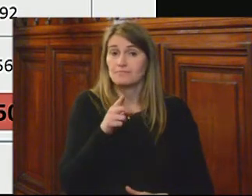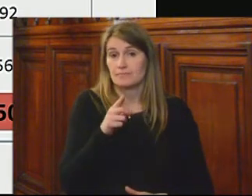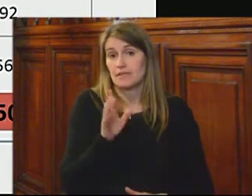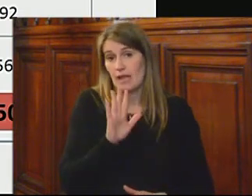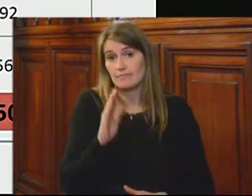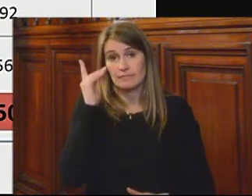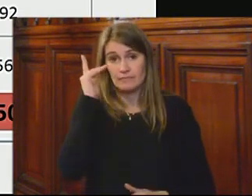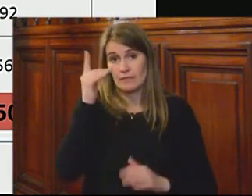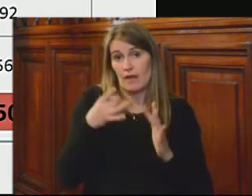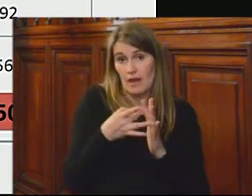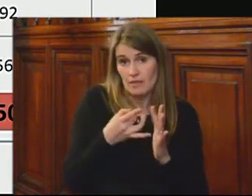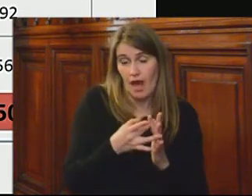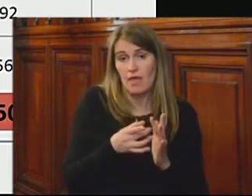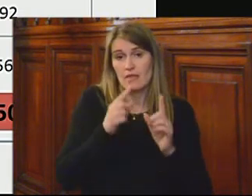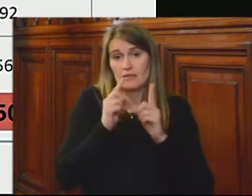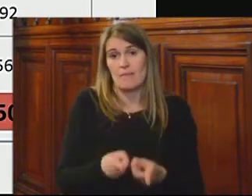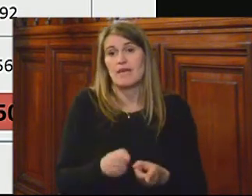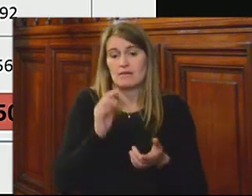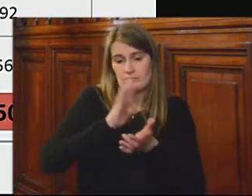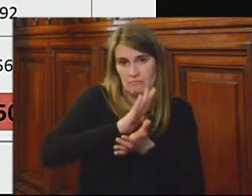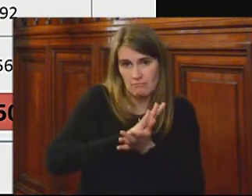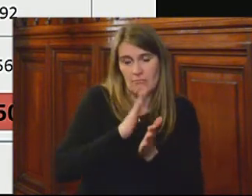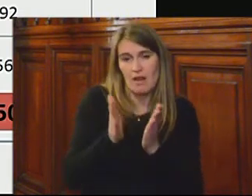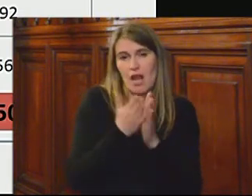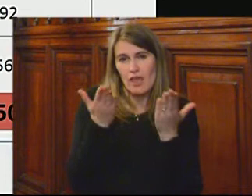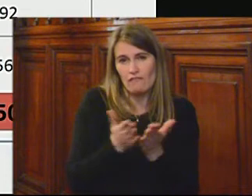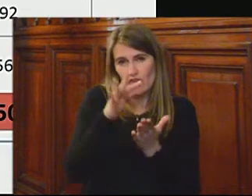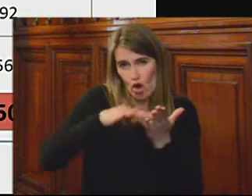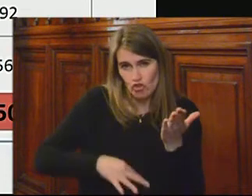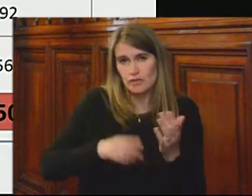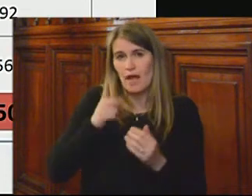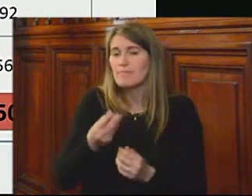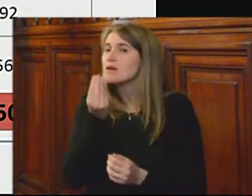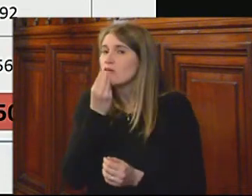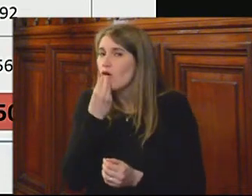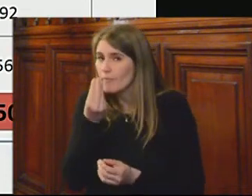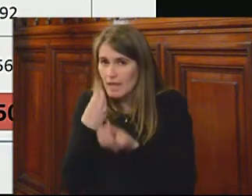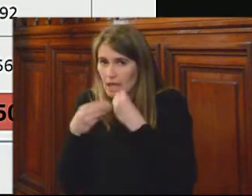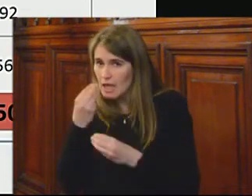Educativa, no solo es Colección Bicentenario, no solo es Programa de Alimentación Escolar. Es una